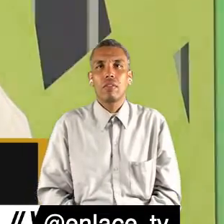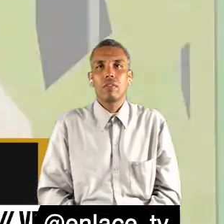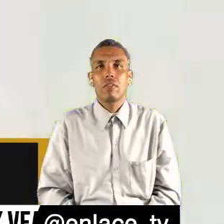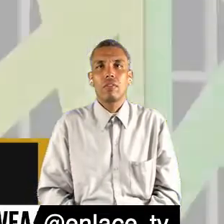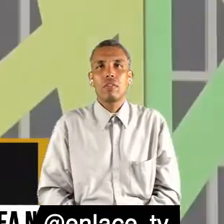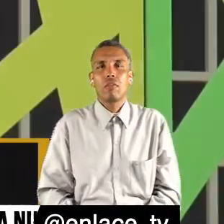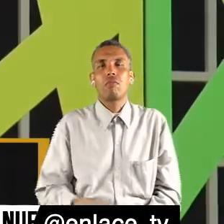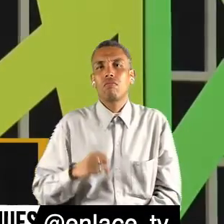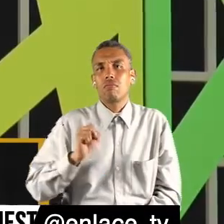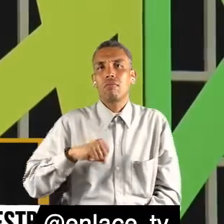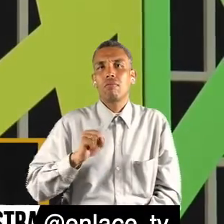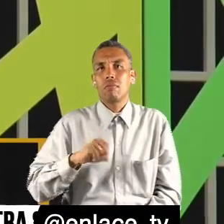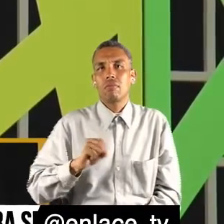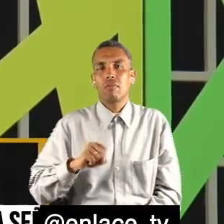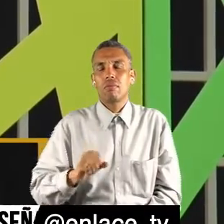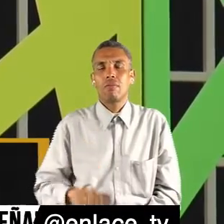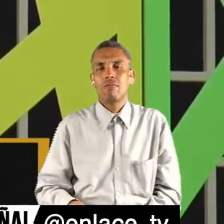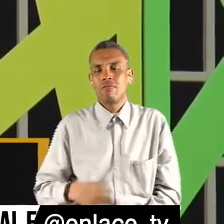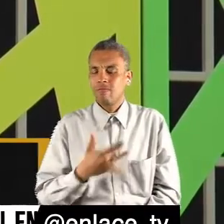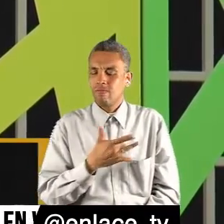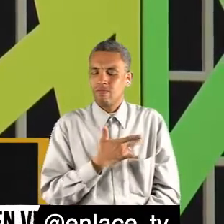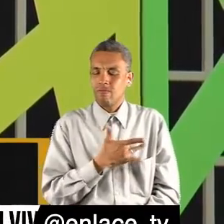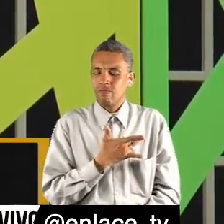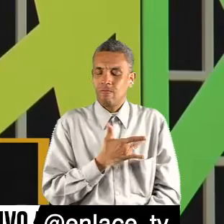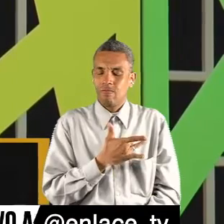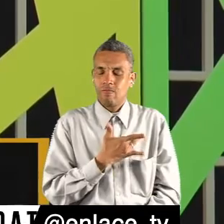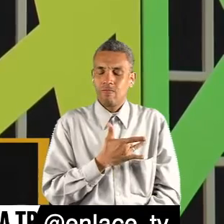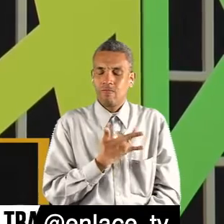Sí, sentimiento